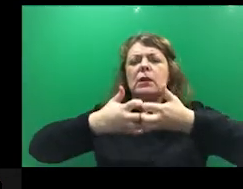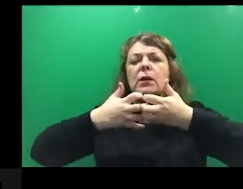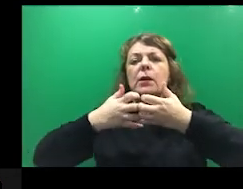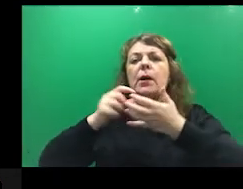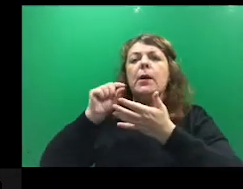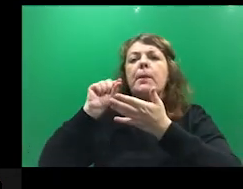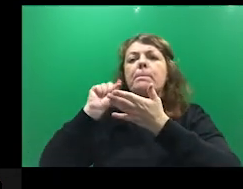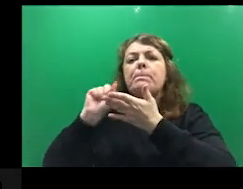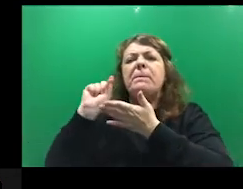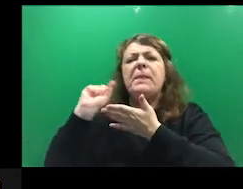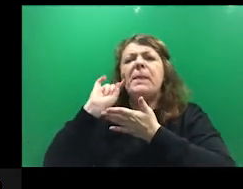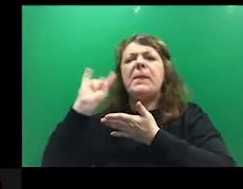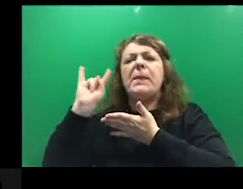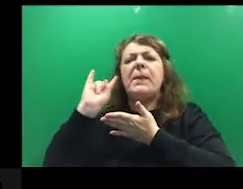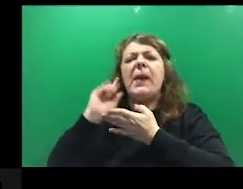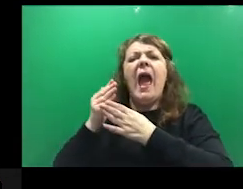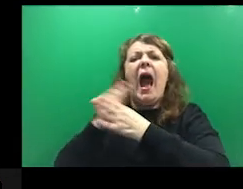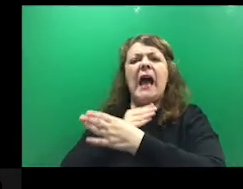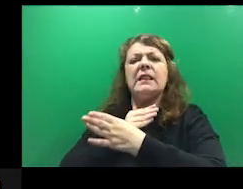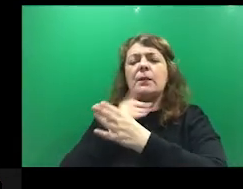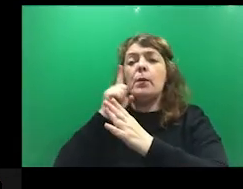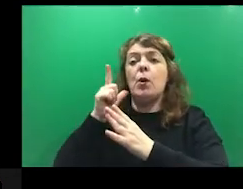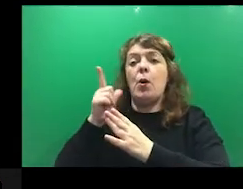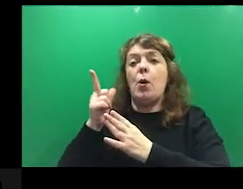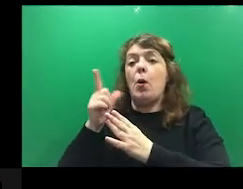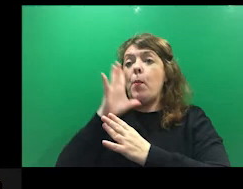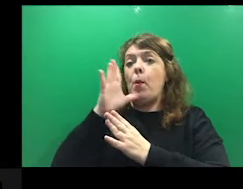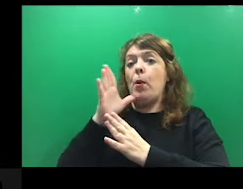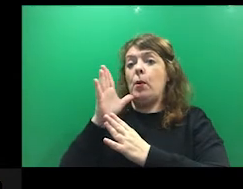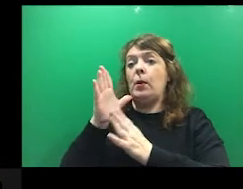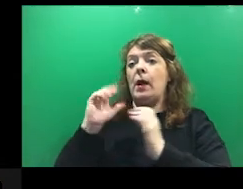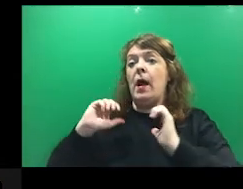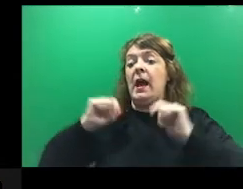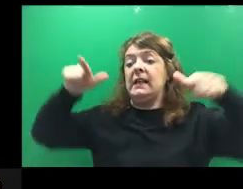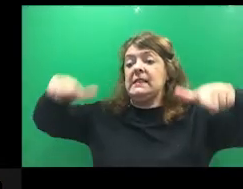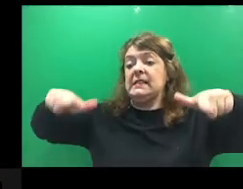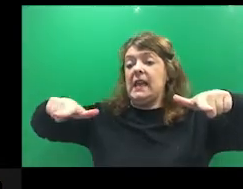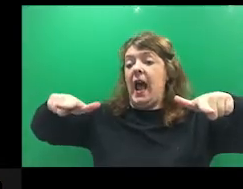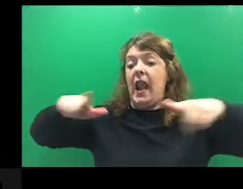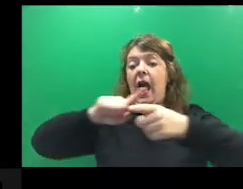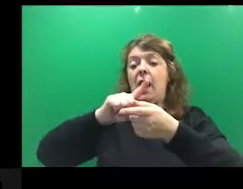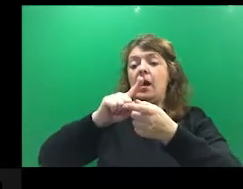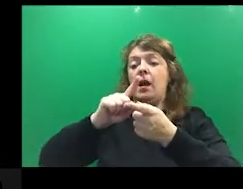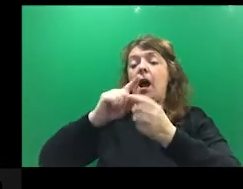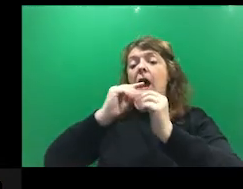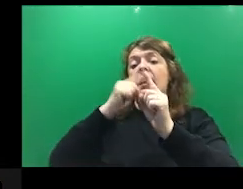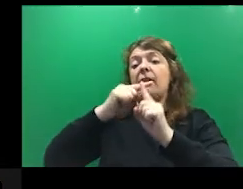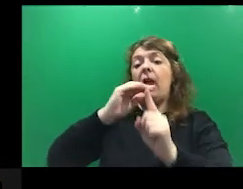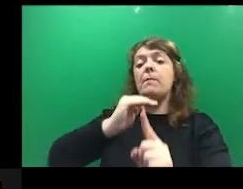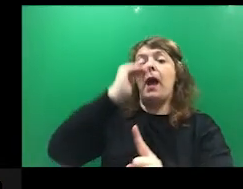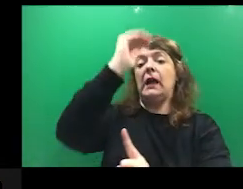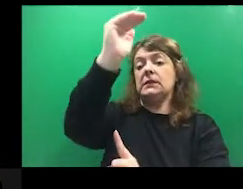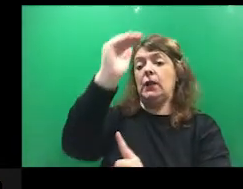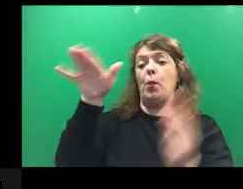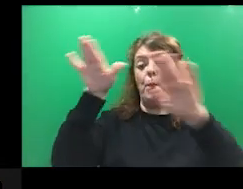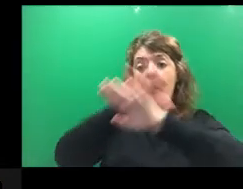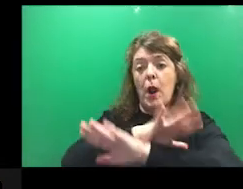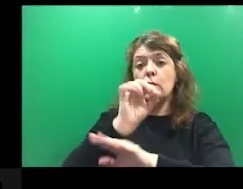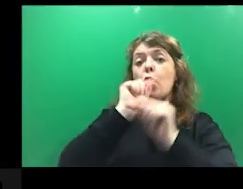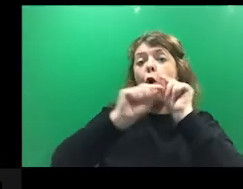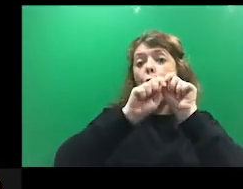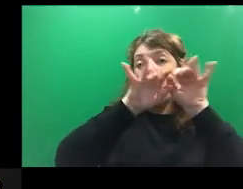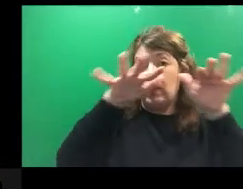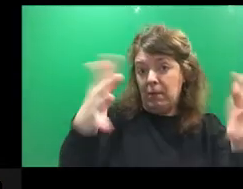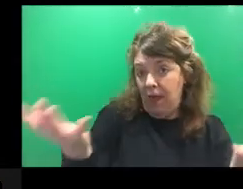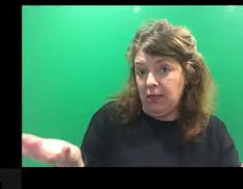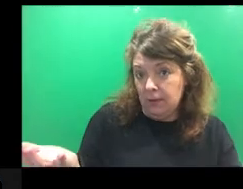sensor empezaría a pitar antes de lo normal, porque los parámetros antes de entrar en la sala también son más altos